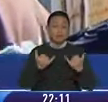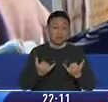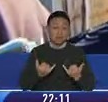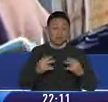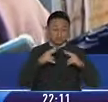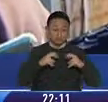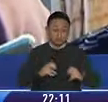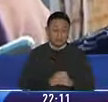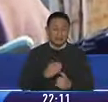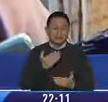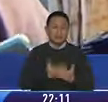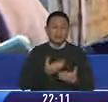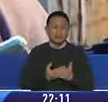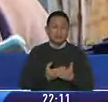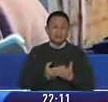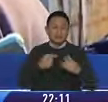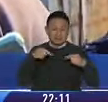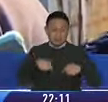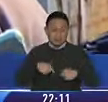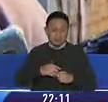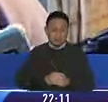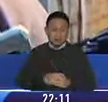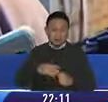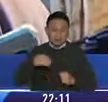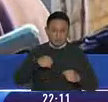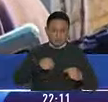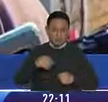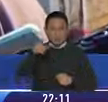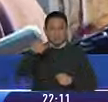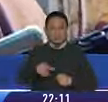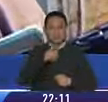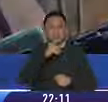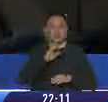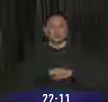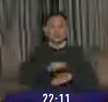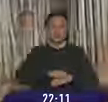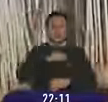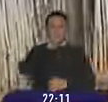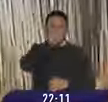es levantando indicios biológicos para poder establecer la identidad del presunto autor.